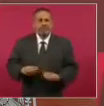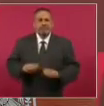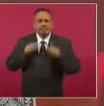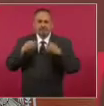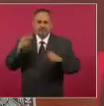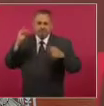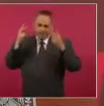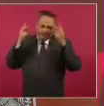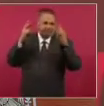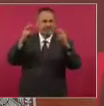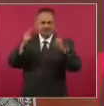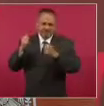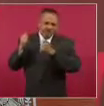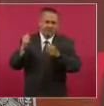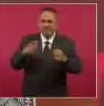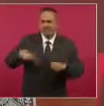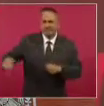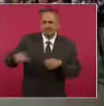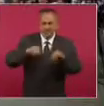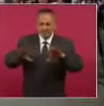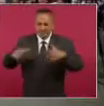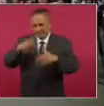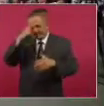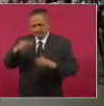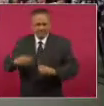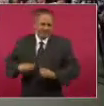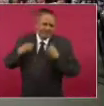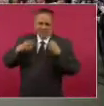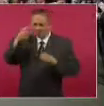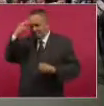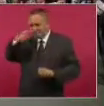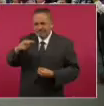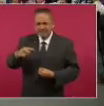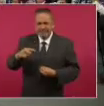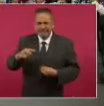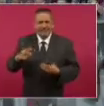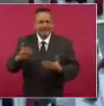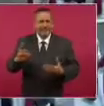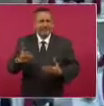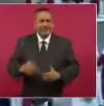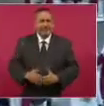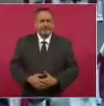los trabajadores de México y que viva México. Muchas gracias.